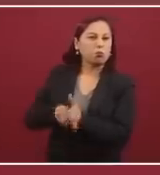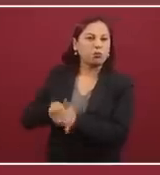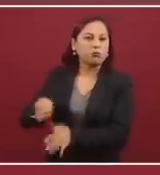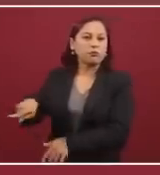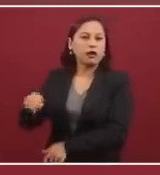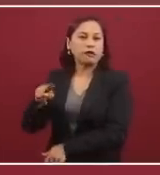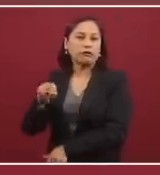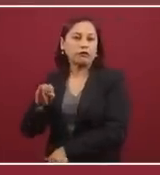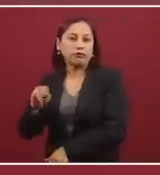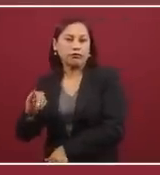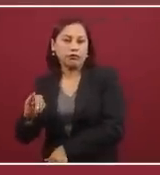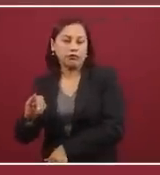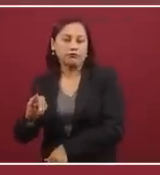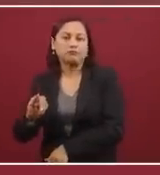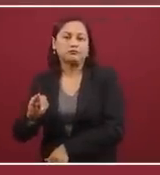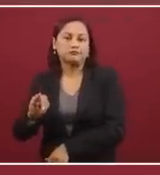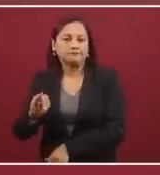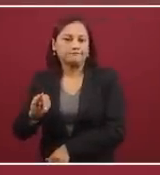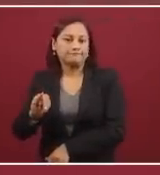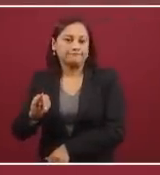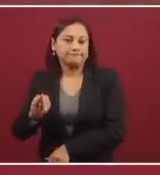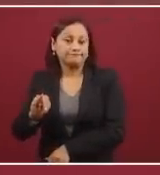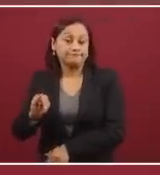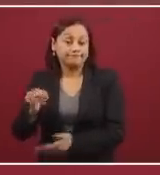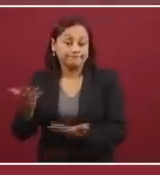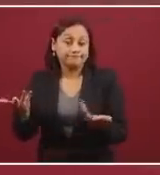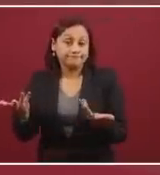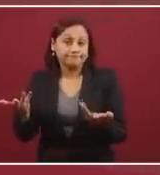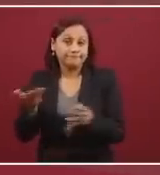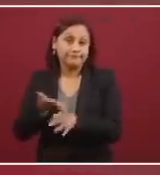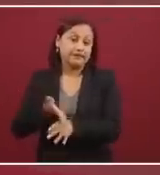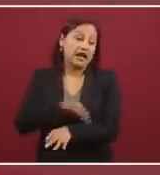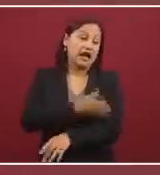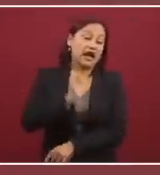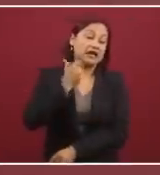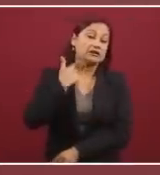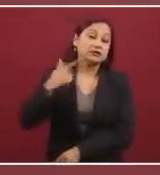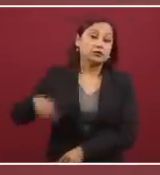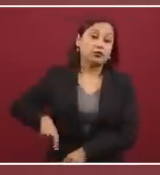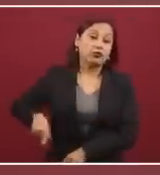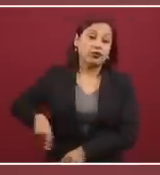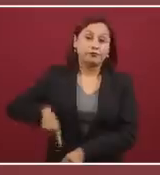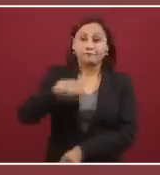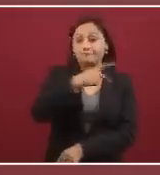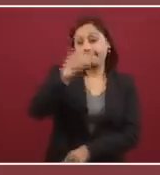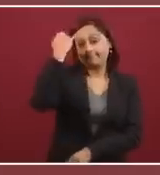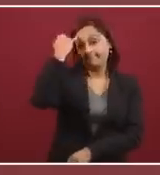esa fue la gran creación acuñar esa